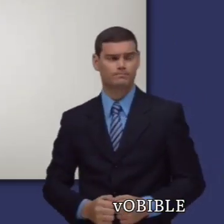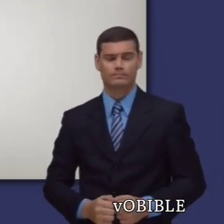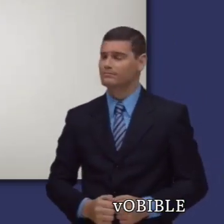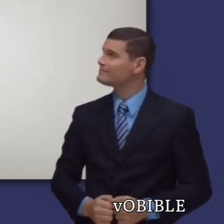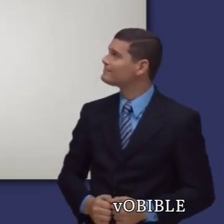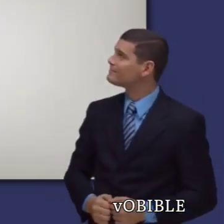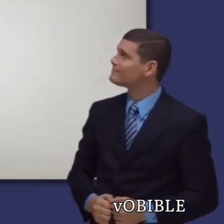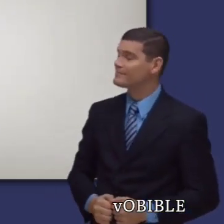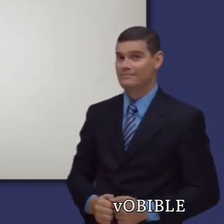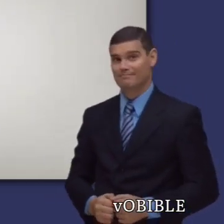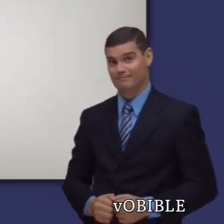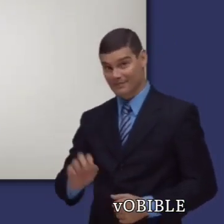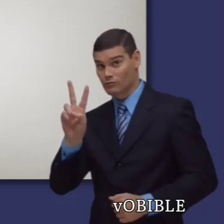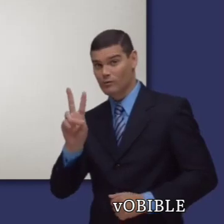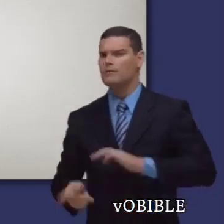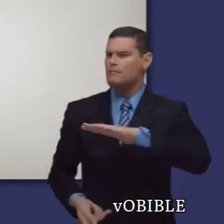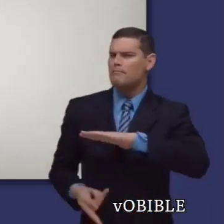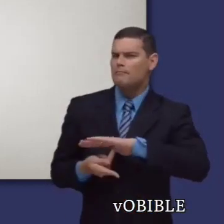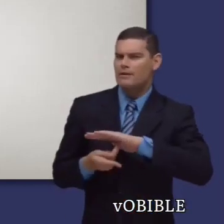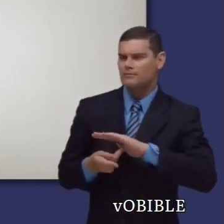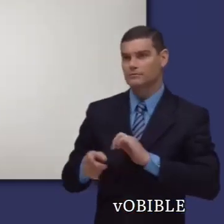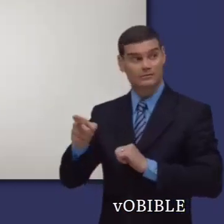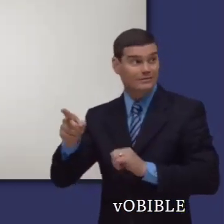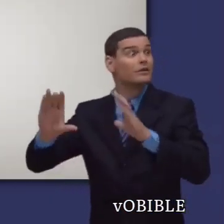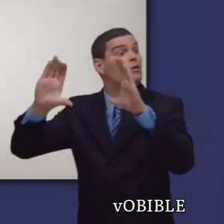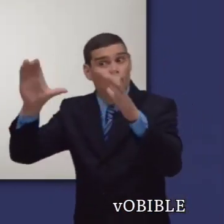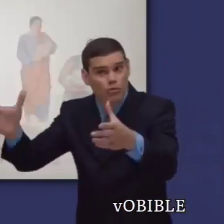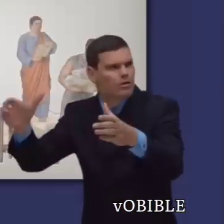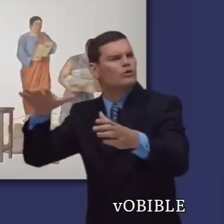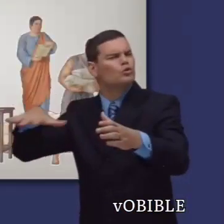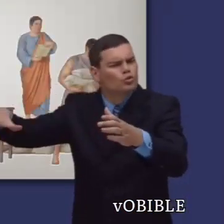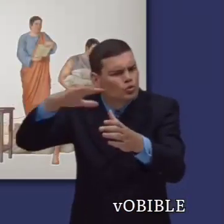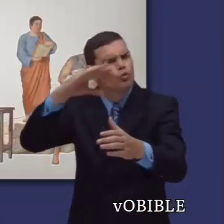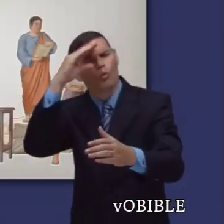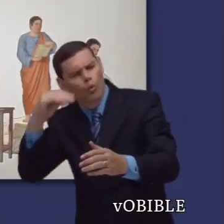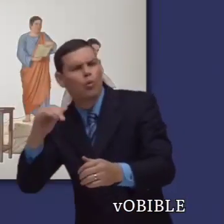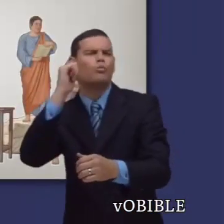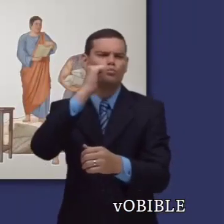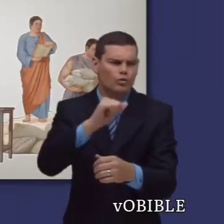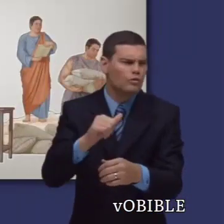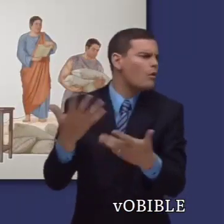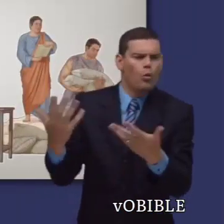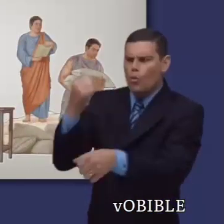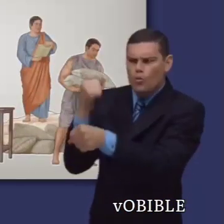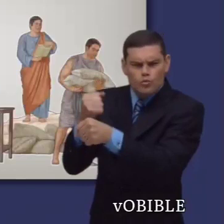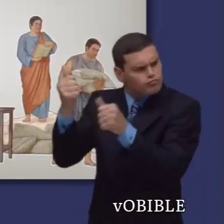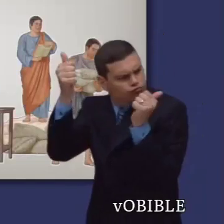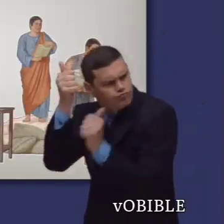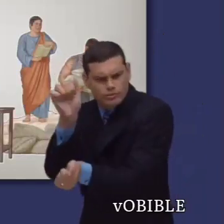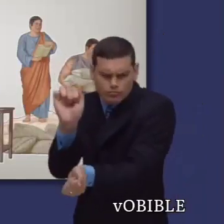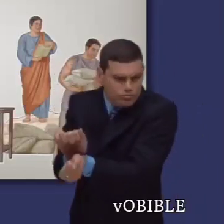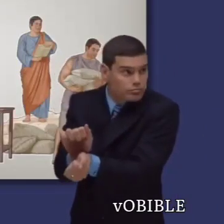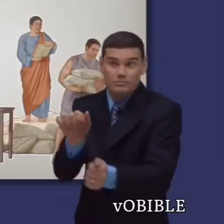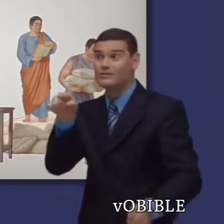En el capítulo 2, Pablo menciona muchas de las buenas cualidades que deben mostrar los cristianos, tanto hombres como mujeres,